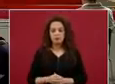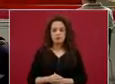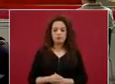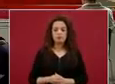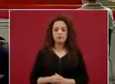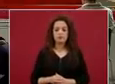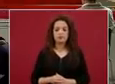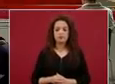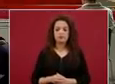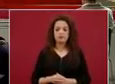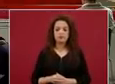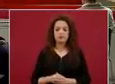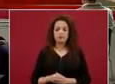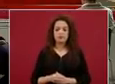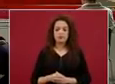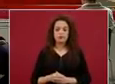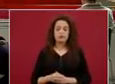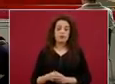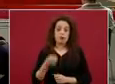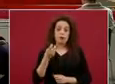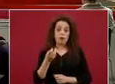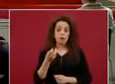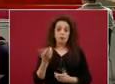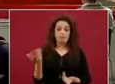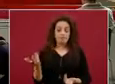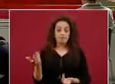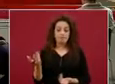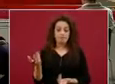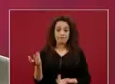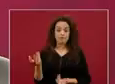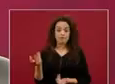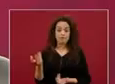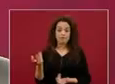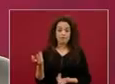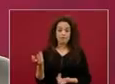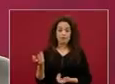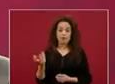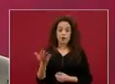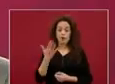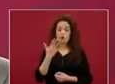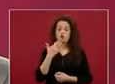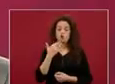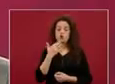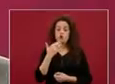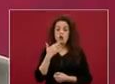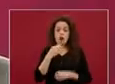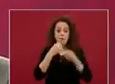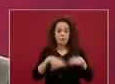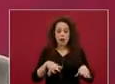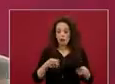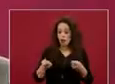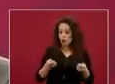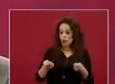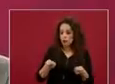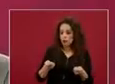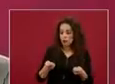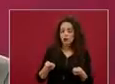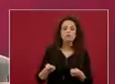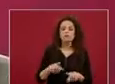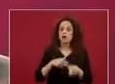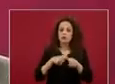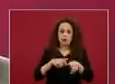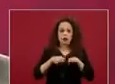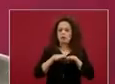consideramos alentador el hecho mismo de que no haya un descontrol epidémico, sino que se ha mantenido en